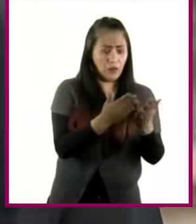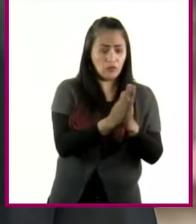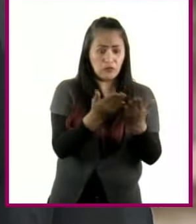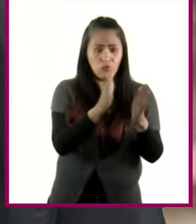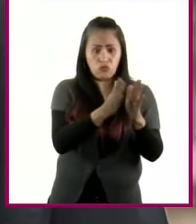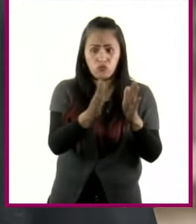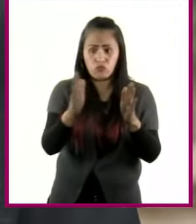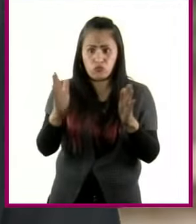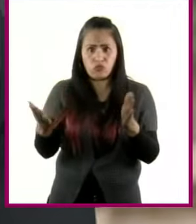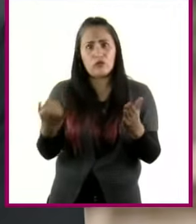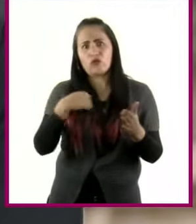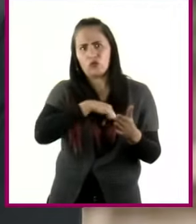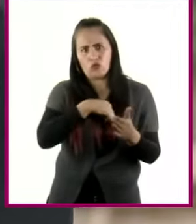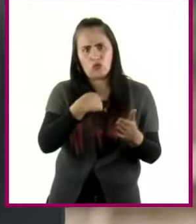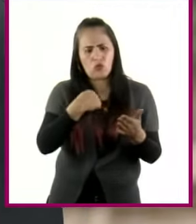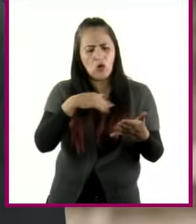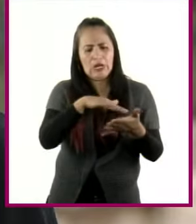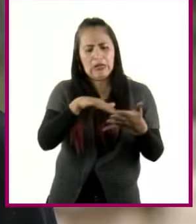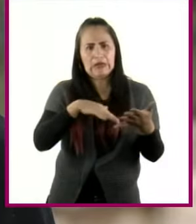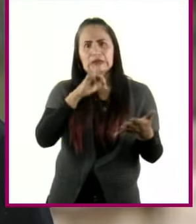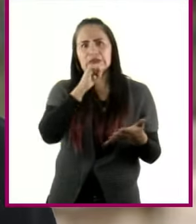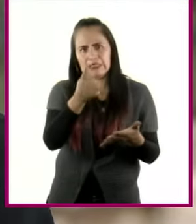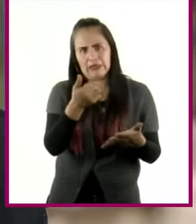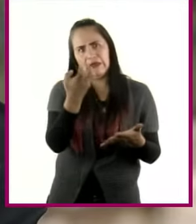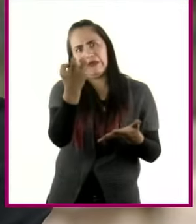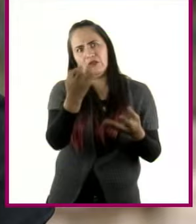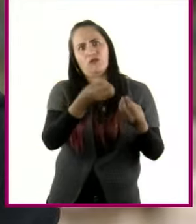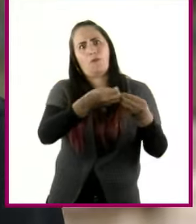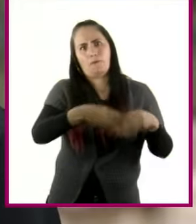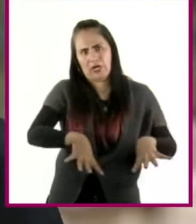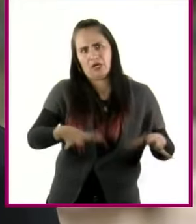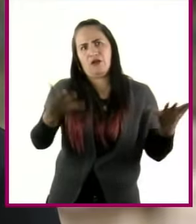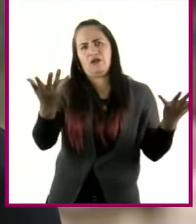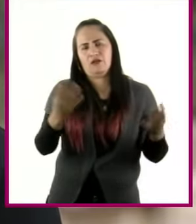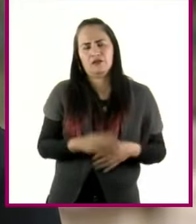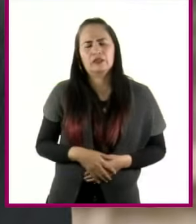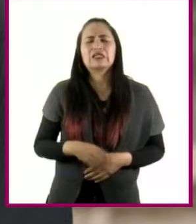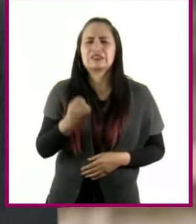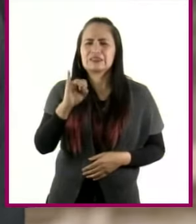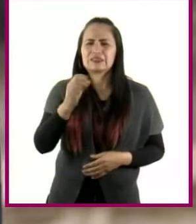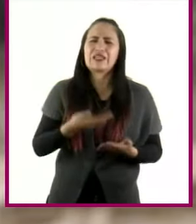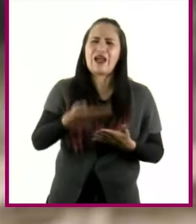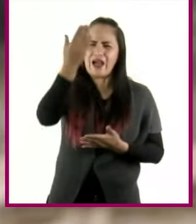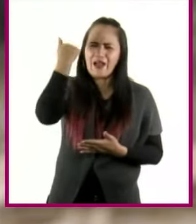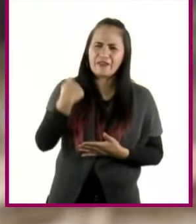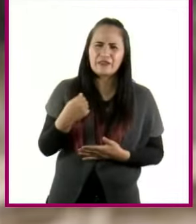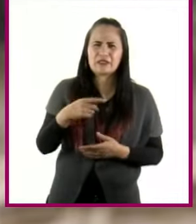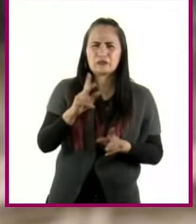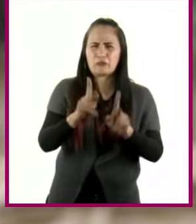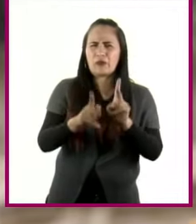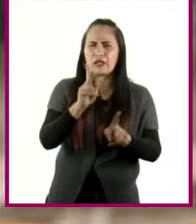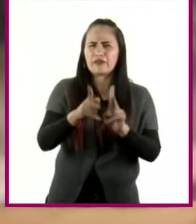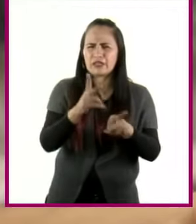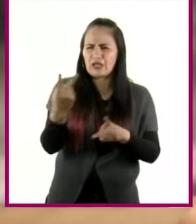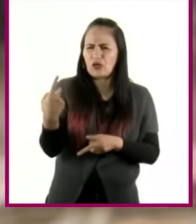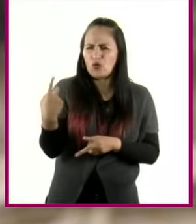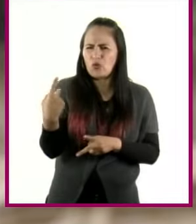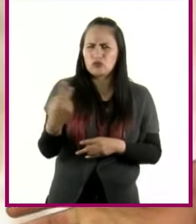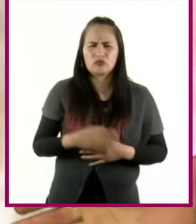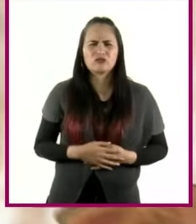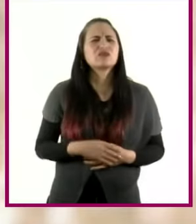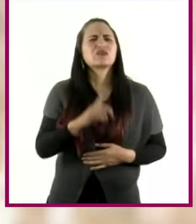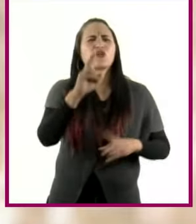estos libros y no echarles un ojo de vez en cuando. Seguro tiene que ver con lo que estábamos platicando. Pero, ¿qué era eso de lo que